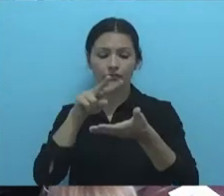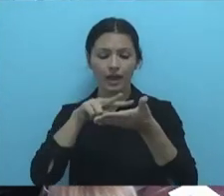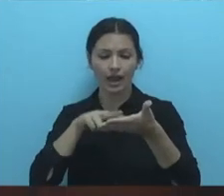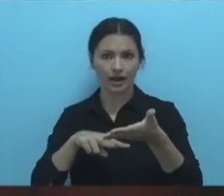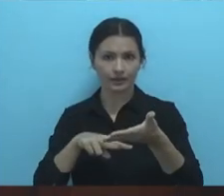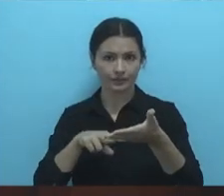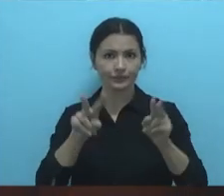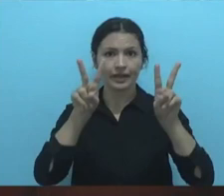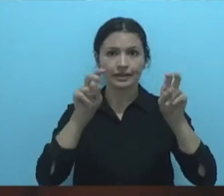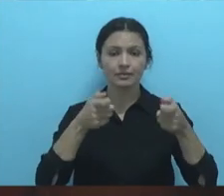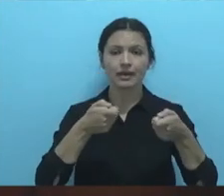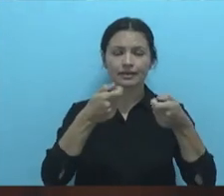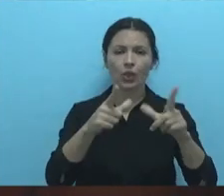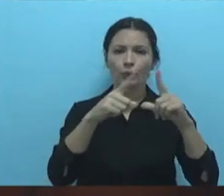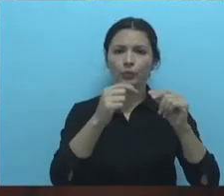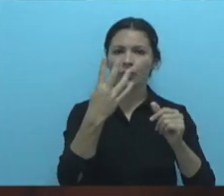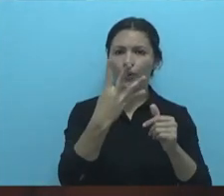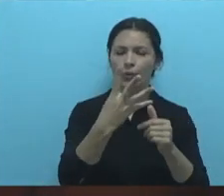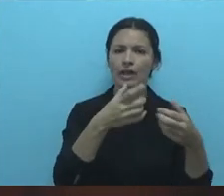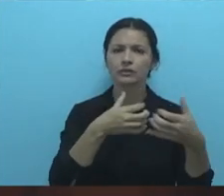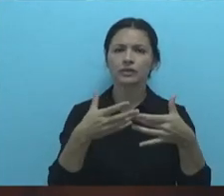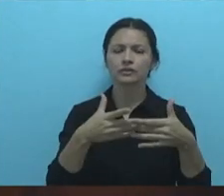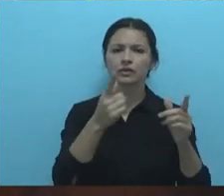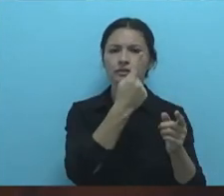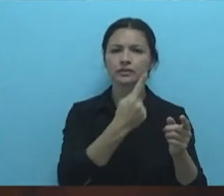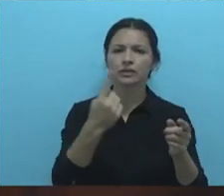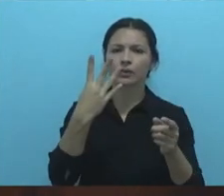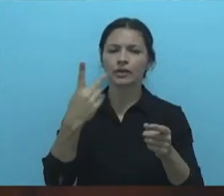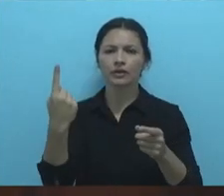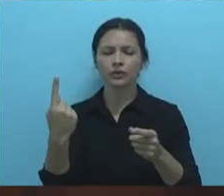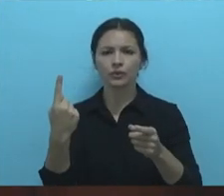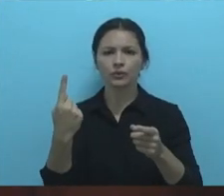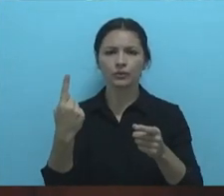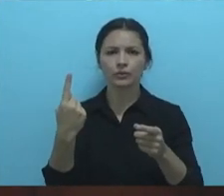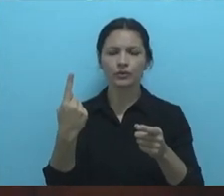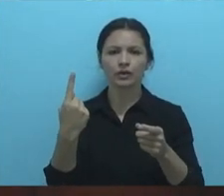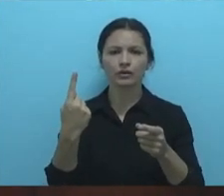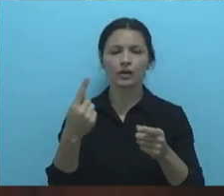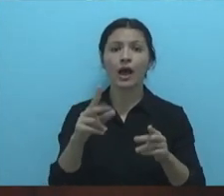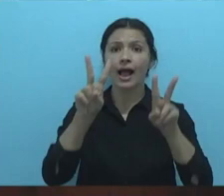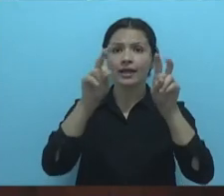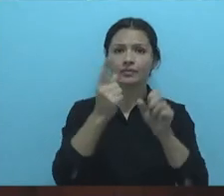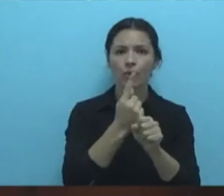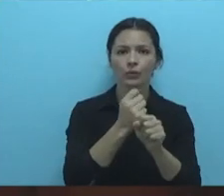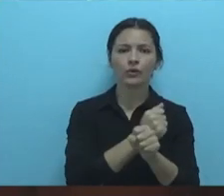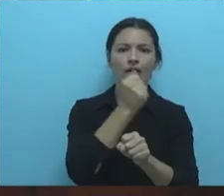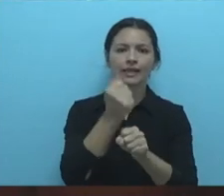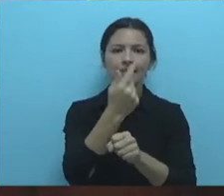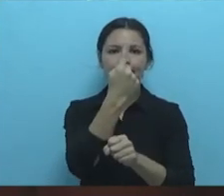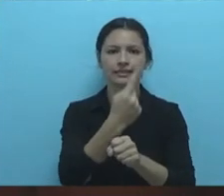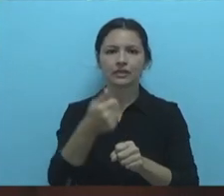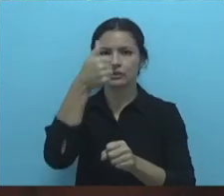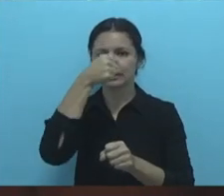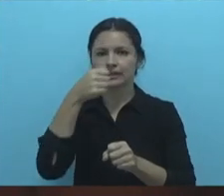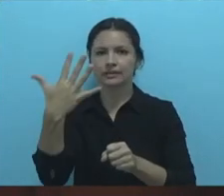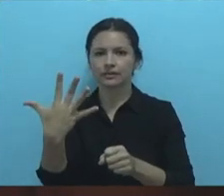mismos asuntos centrados números que ordinario número 141 asuntos del 1 al 165